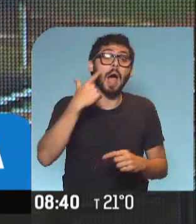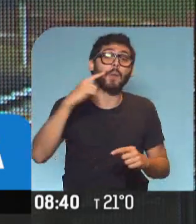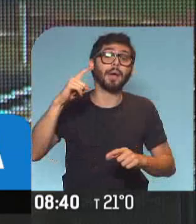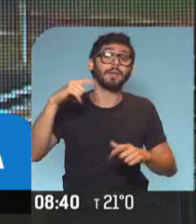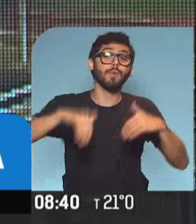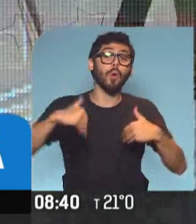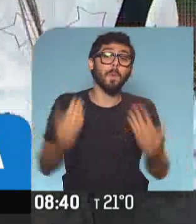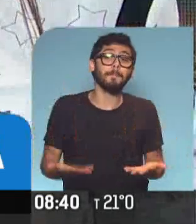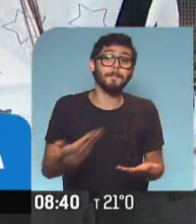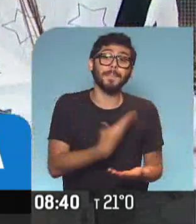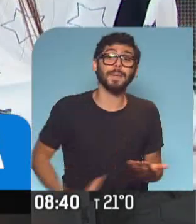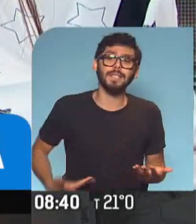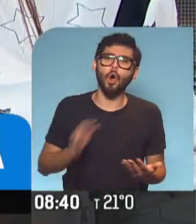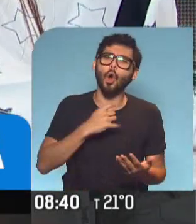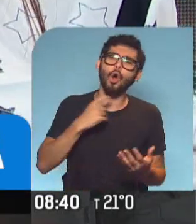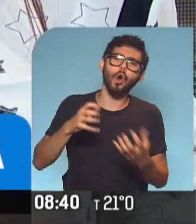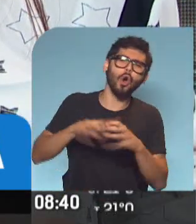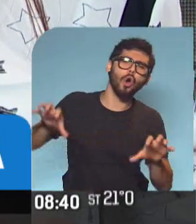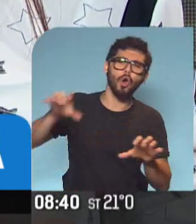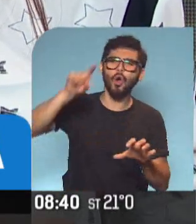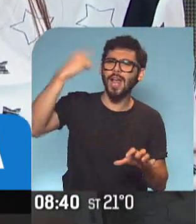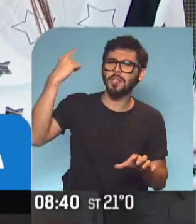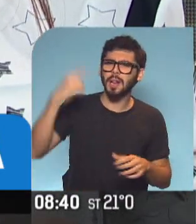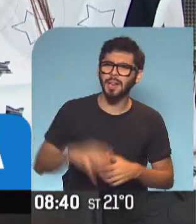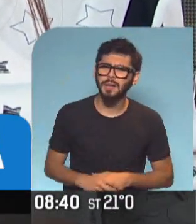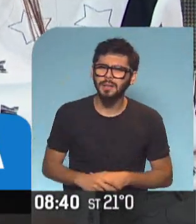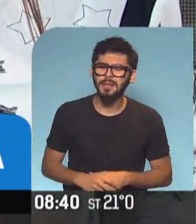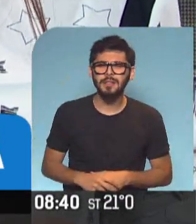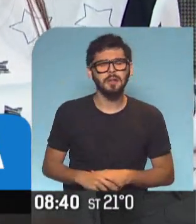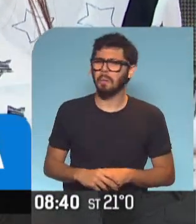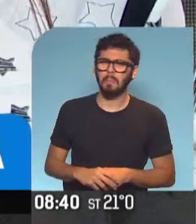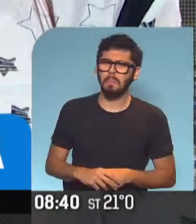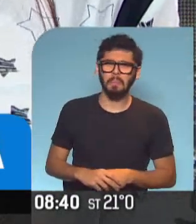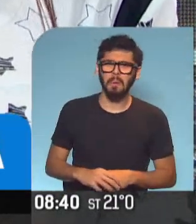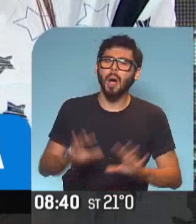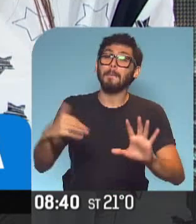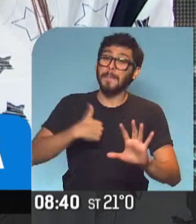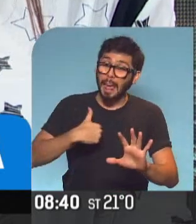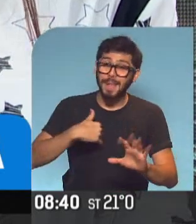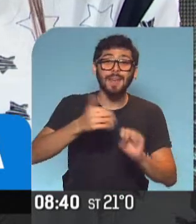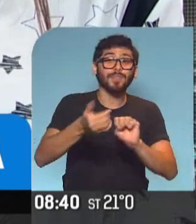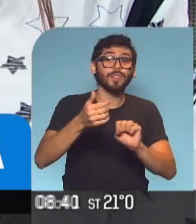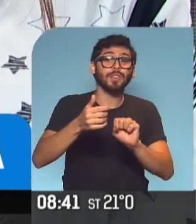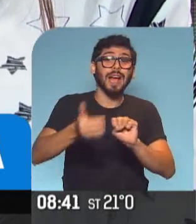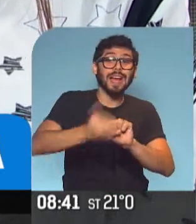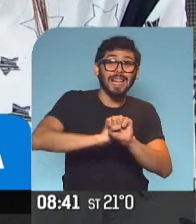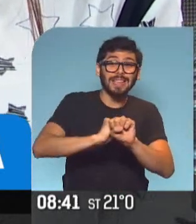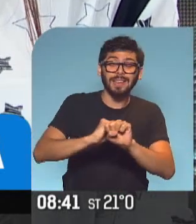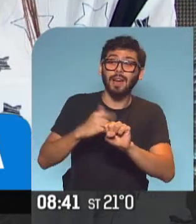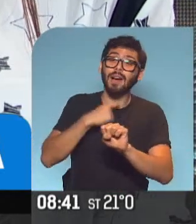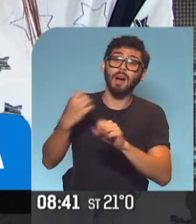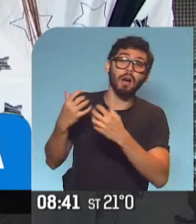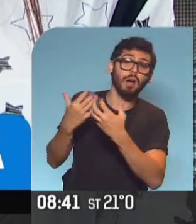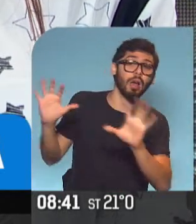nacional yo creo que la recta trata de marcar diferencias con macri no con nosotros me parece que macri de ganar la iniciativa